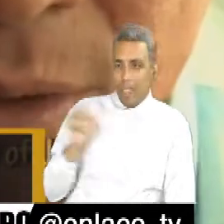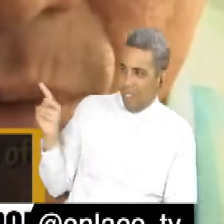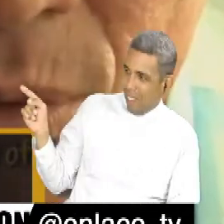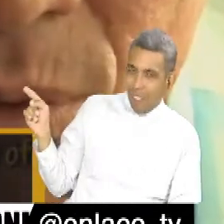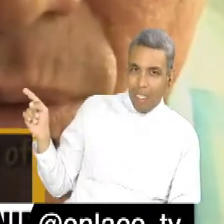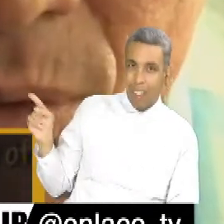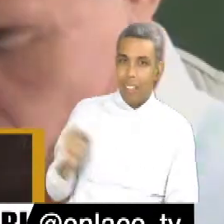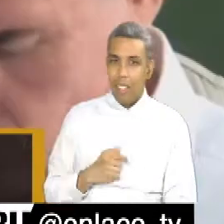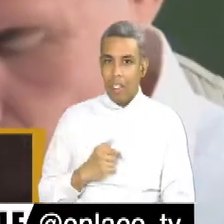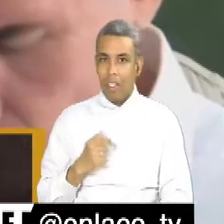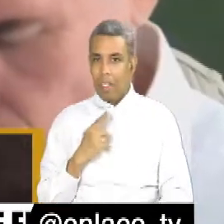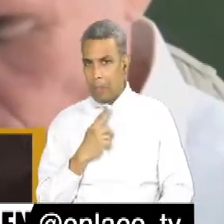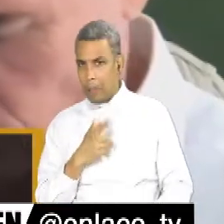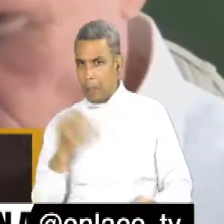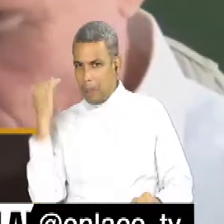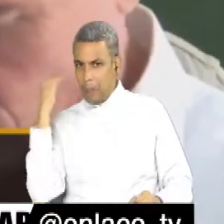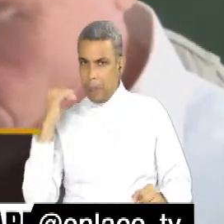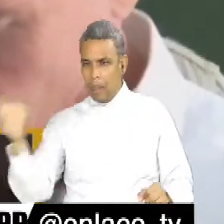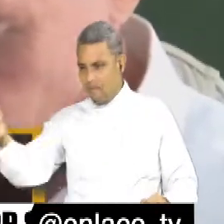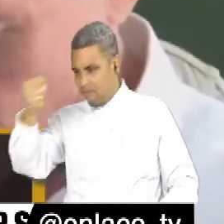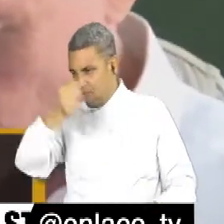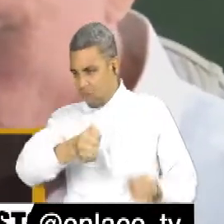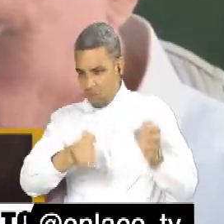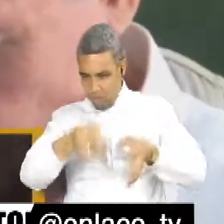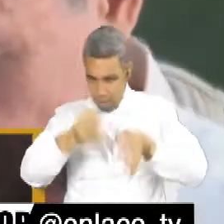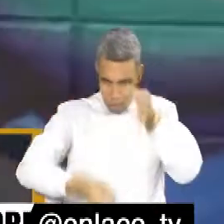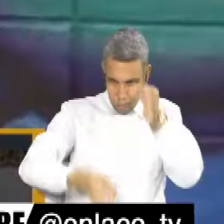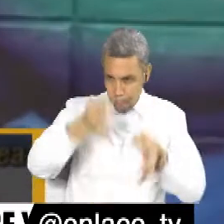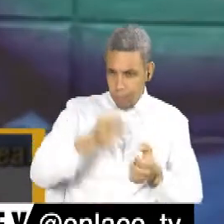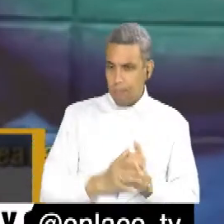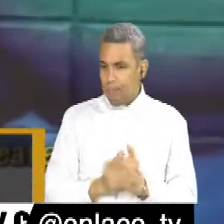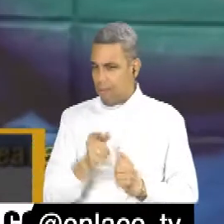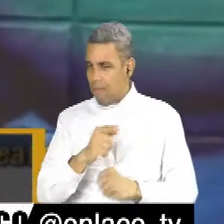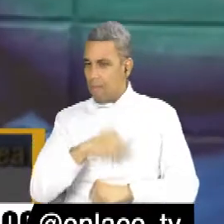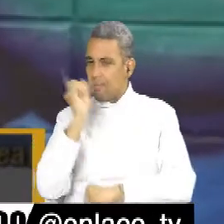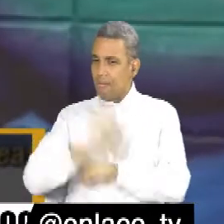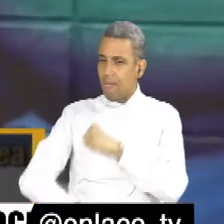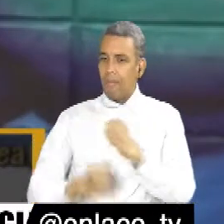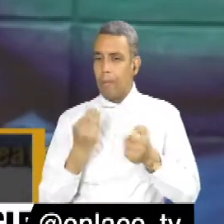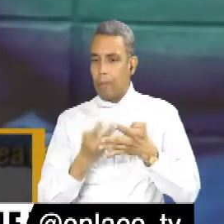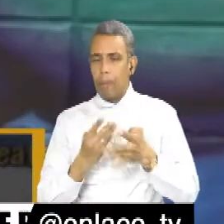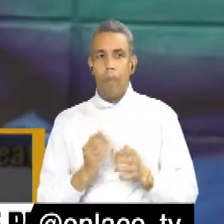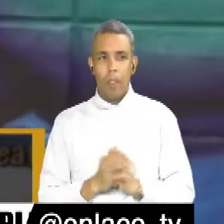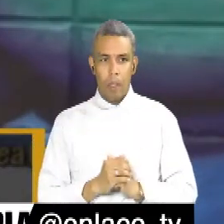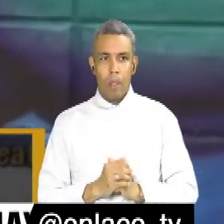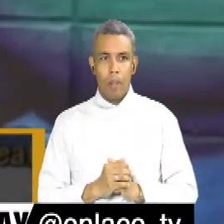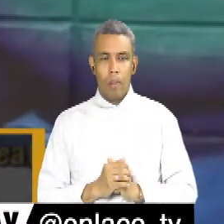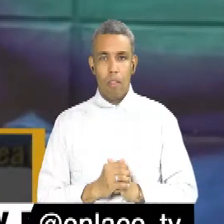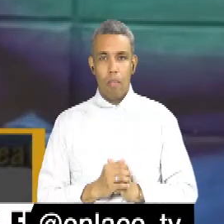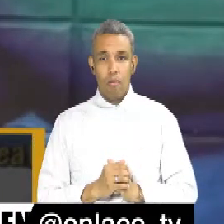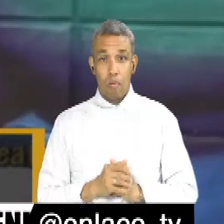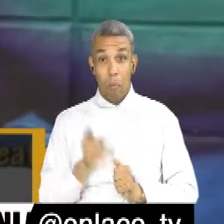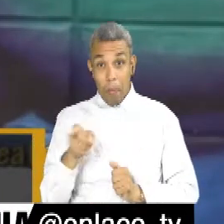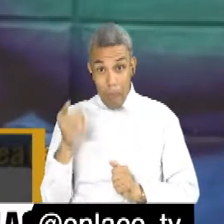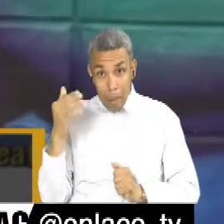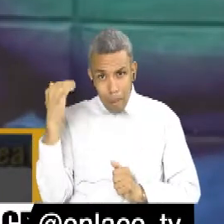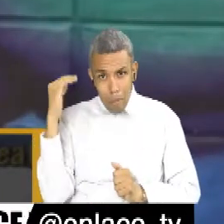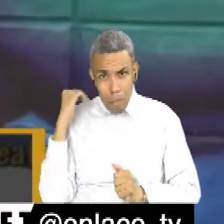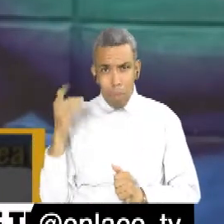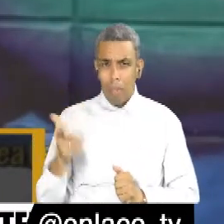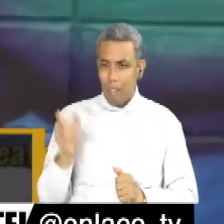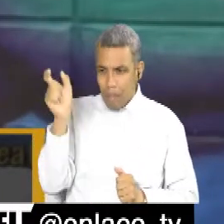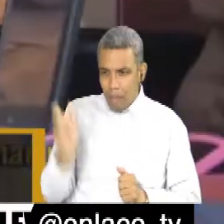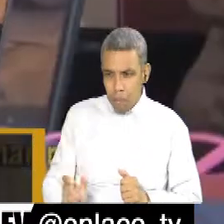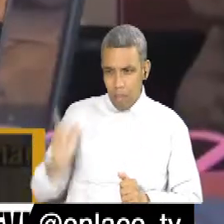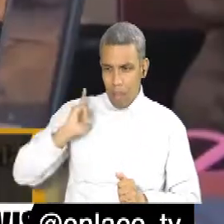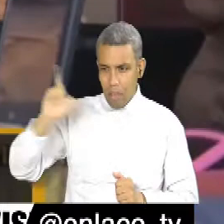años de prisión. A David Ravelo lo intentaron matar más de 5 veces mientras trabajaba como defensor de derechos humanos en Barranca Bermeja.